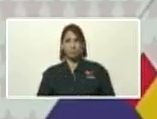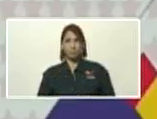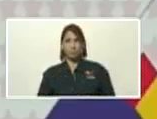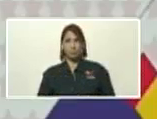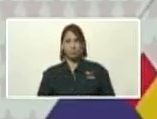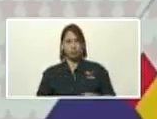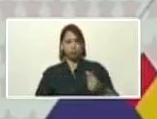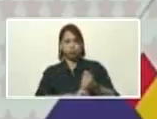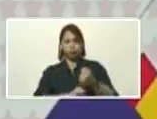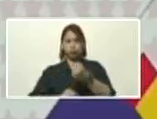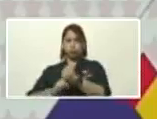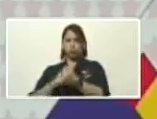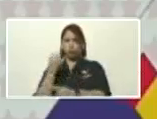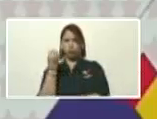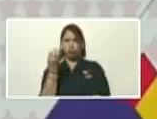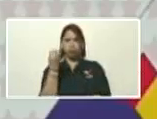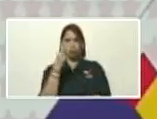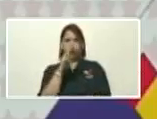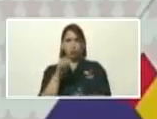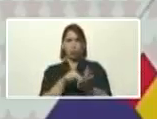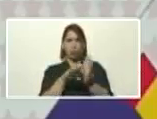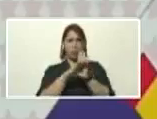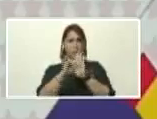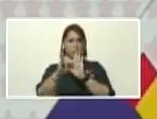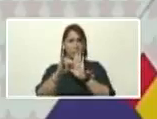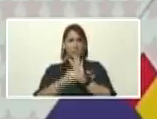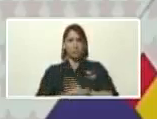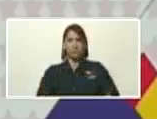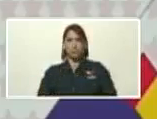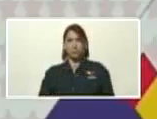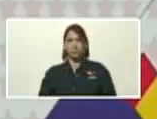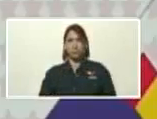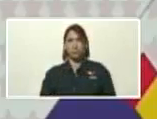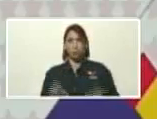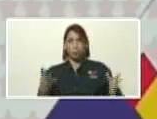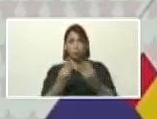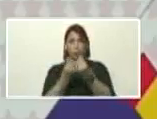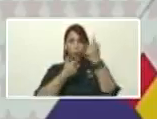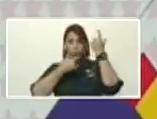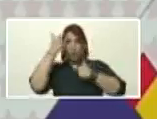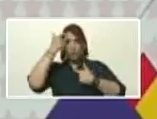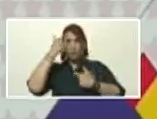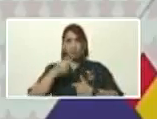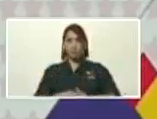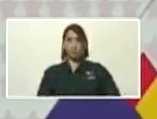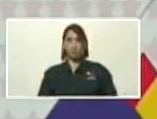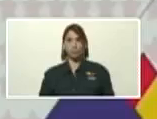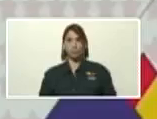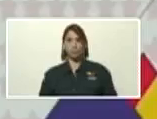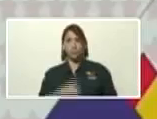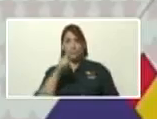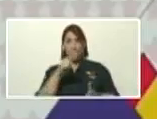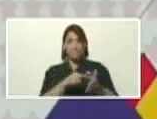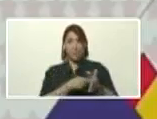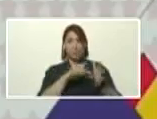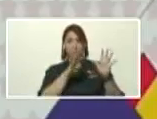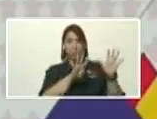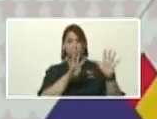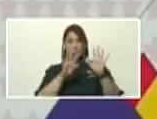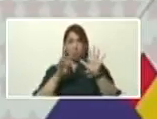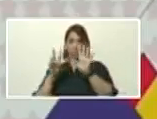para impulsar la Asamblea Nacional Constituyente con el comandante Chávez en